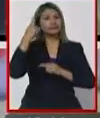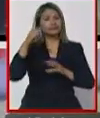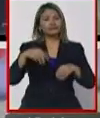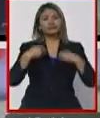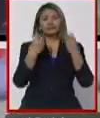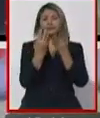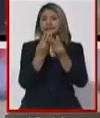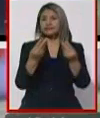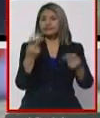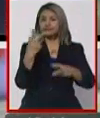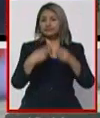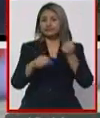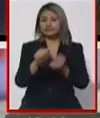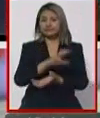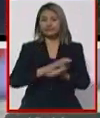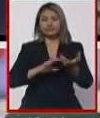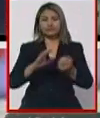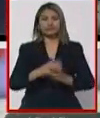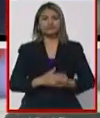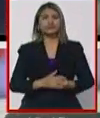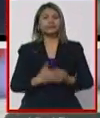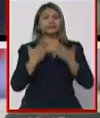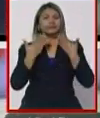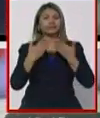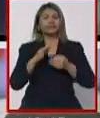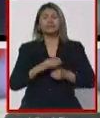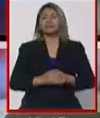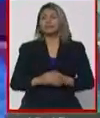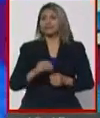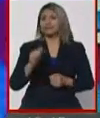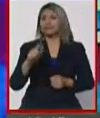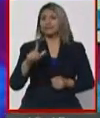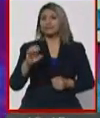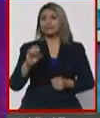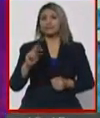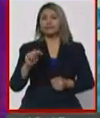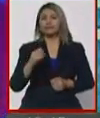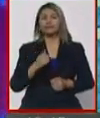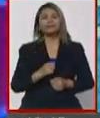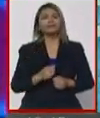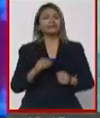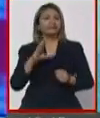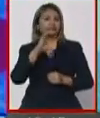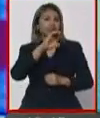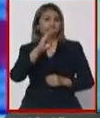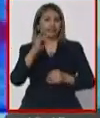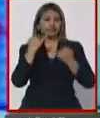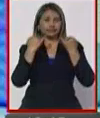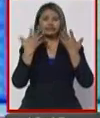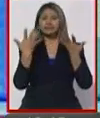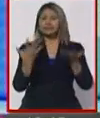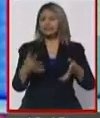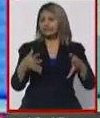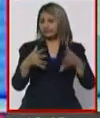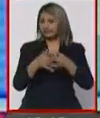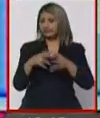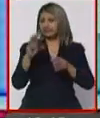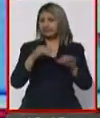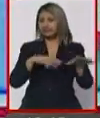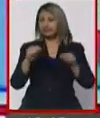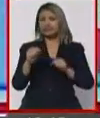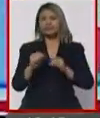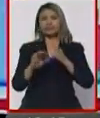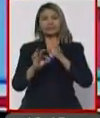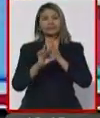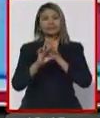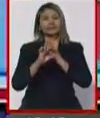dar una solución a este conflicto. Muchísimas gracias, Jace y Alanes, por la información desde Cochabamba. Hay bloqueo y no hay salida